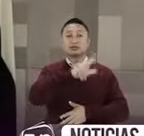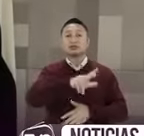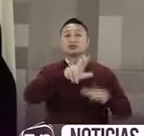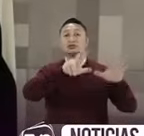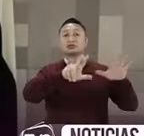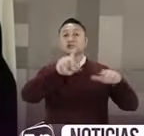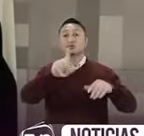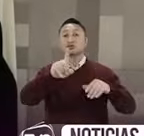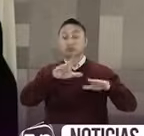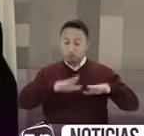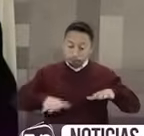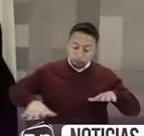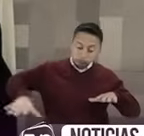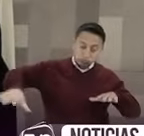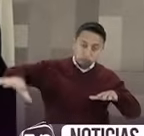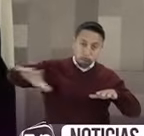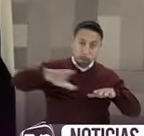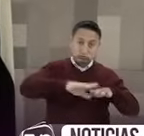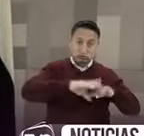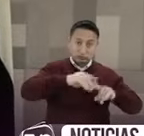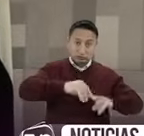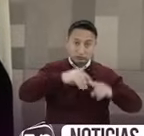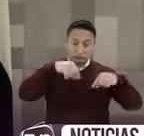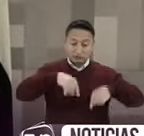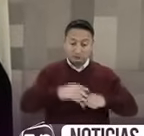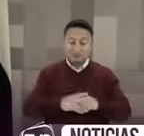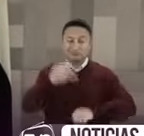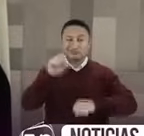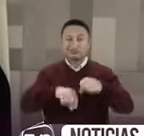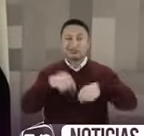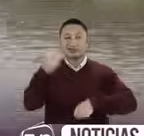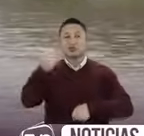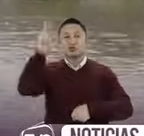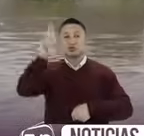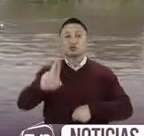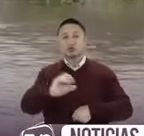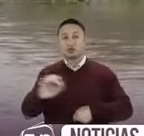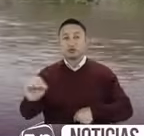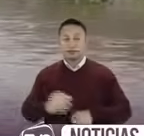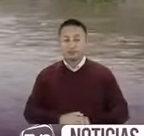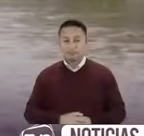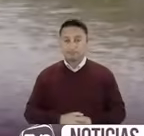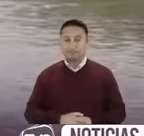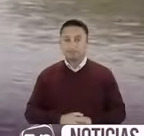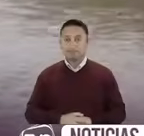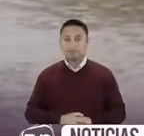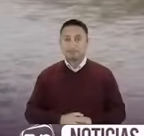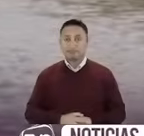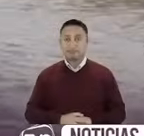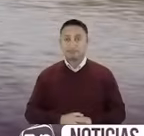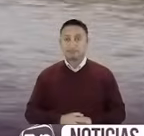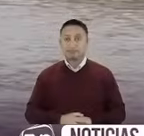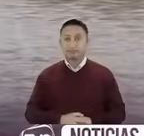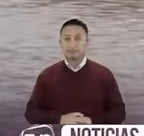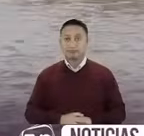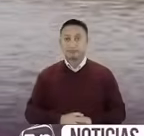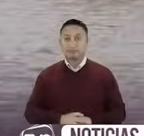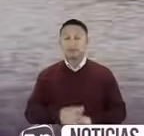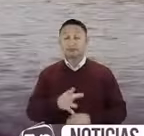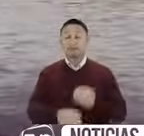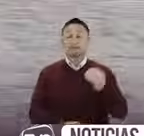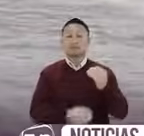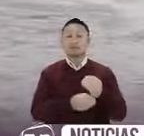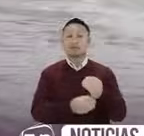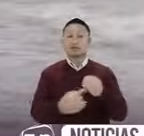hectáreas, principalmente del suroeste de la ciudad. Y adicionalmente a lo que sucedió el